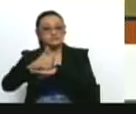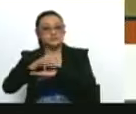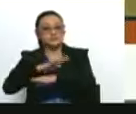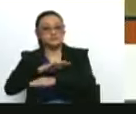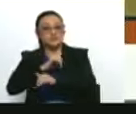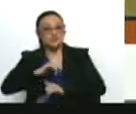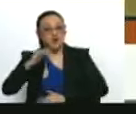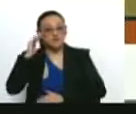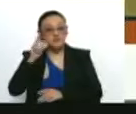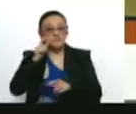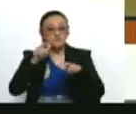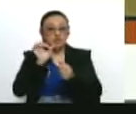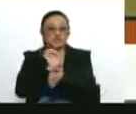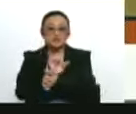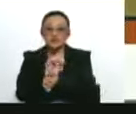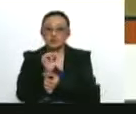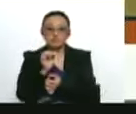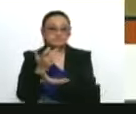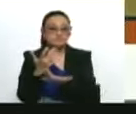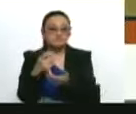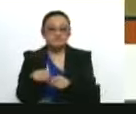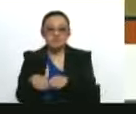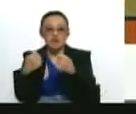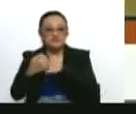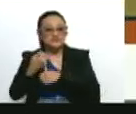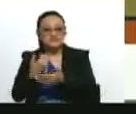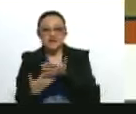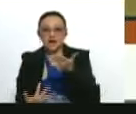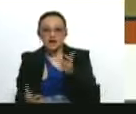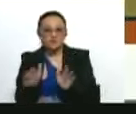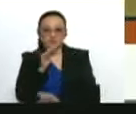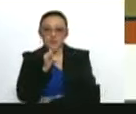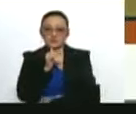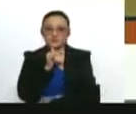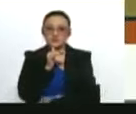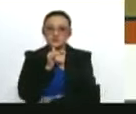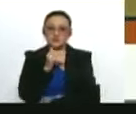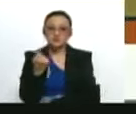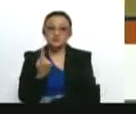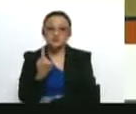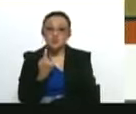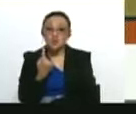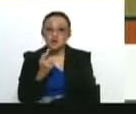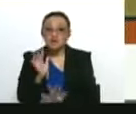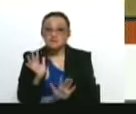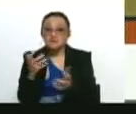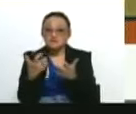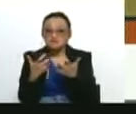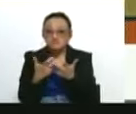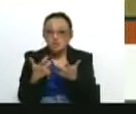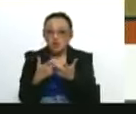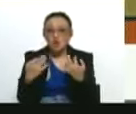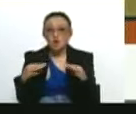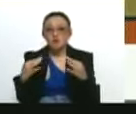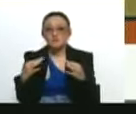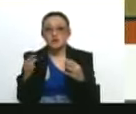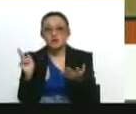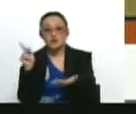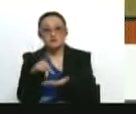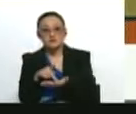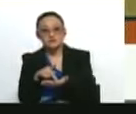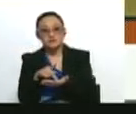Armada detenido, no hubo derramamiento de sangre. Solo una escaramuza, un enfrentamiento cuando estaban